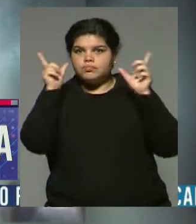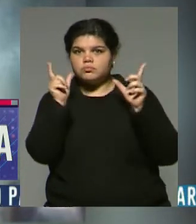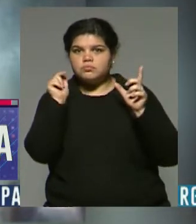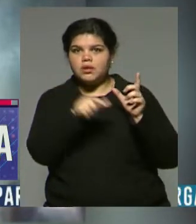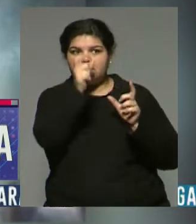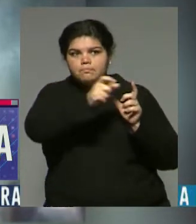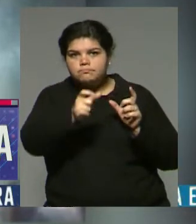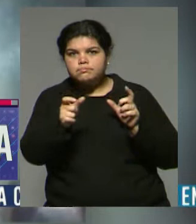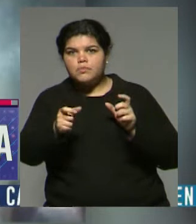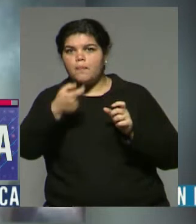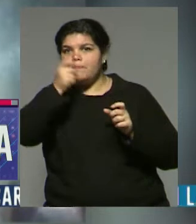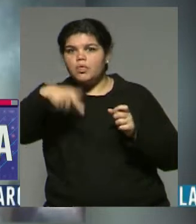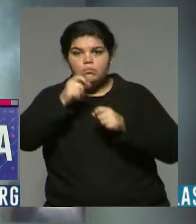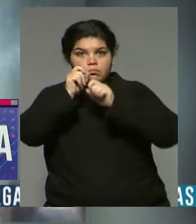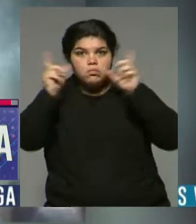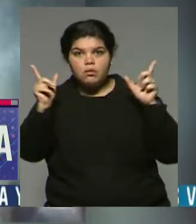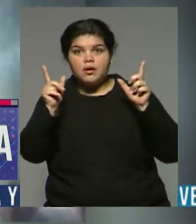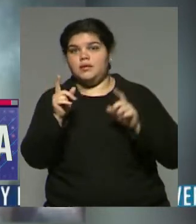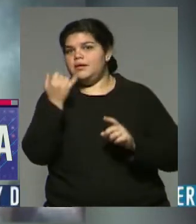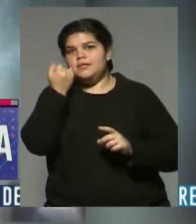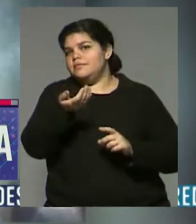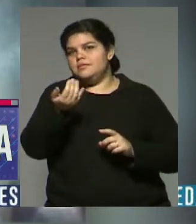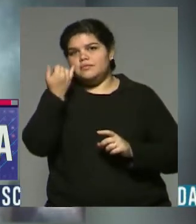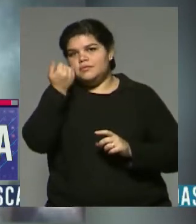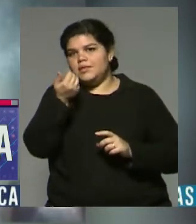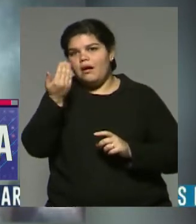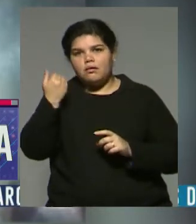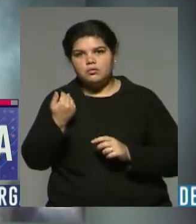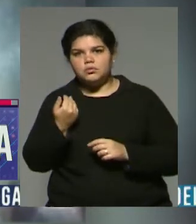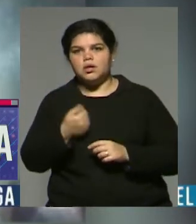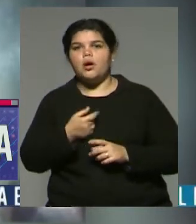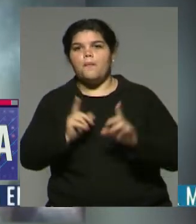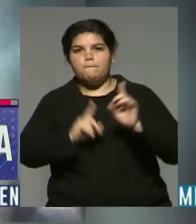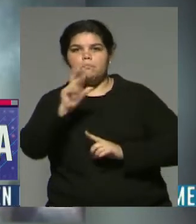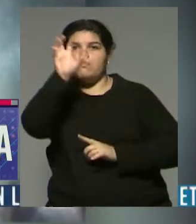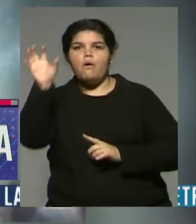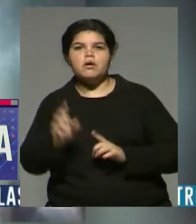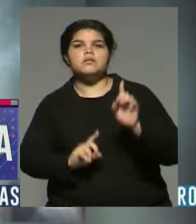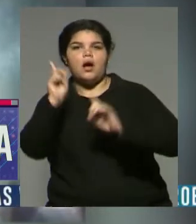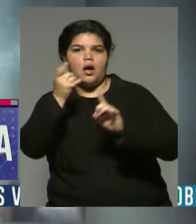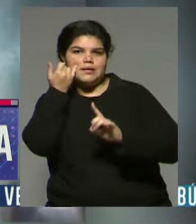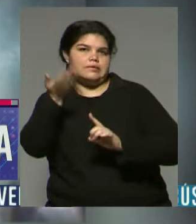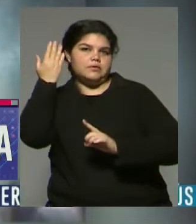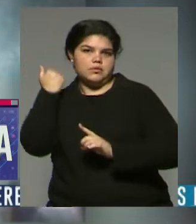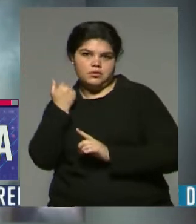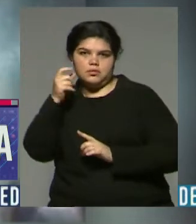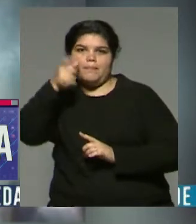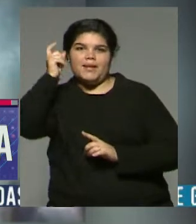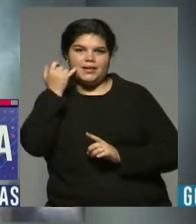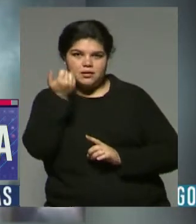a los mendocinos. Esto igual ya ha sido llevado a cabo en lo que es algunas de las provincias del país. Pero